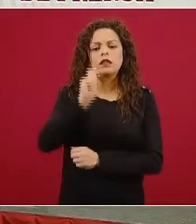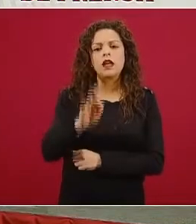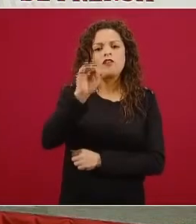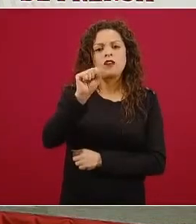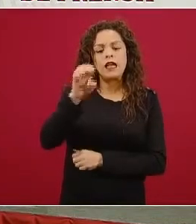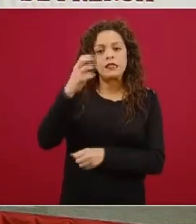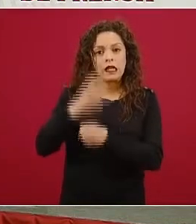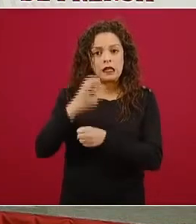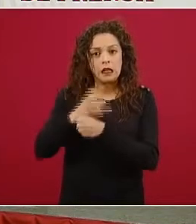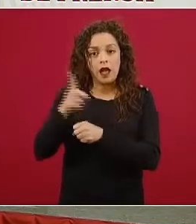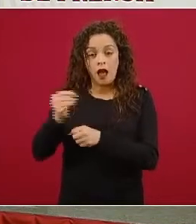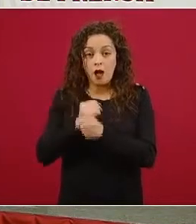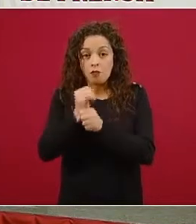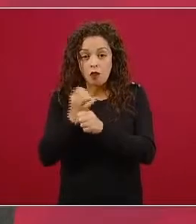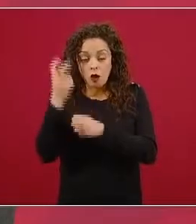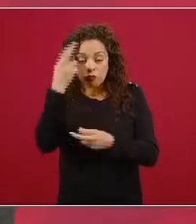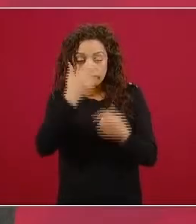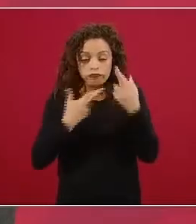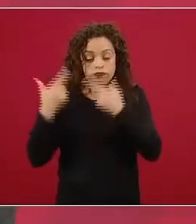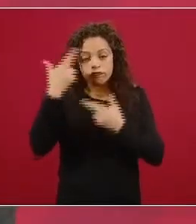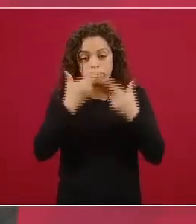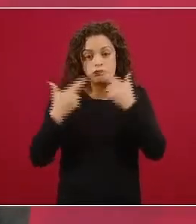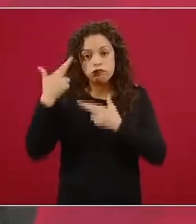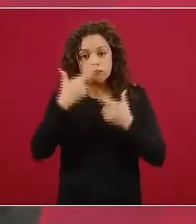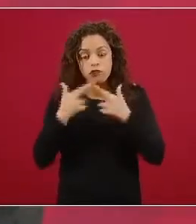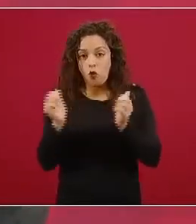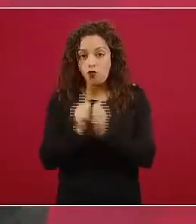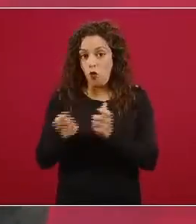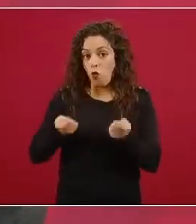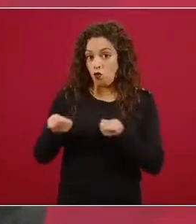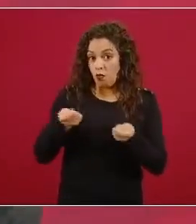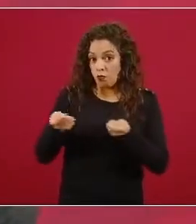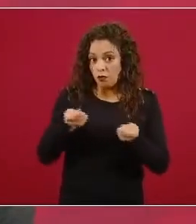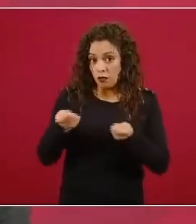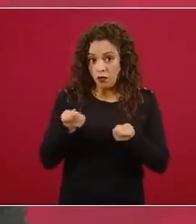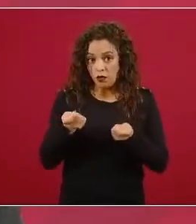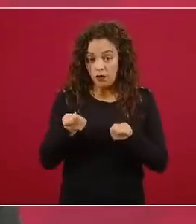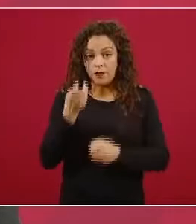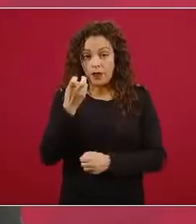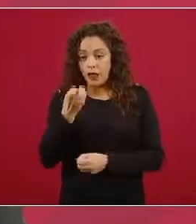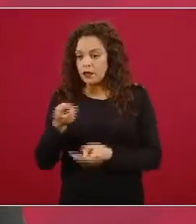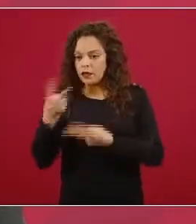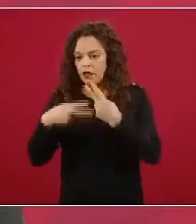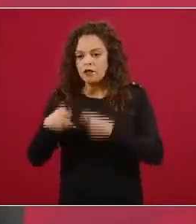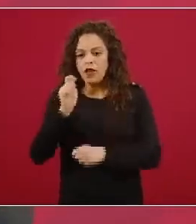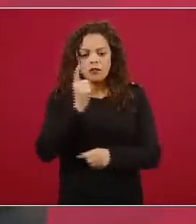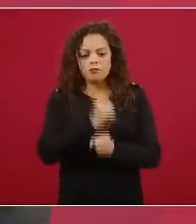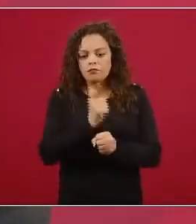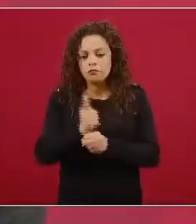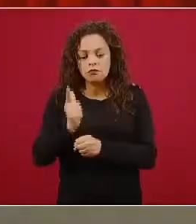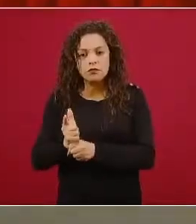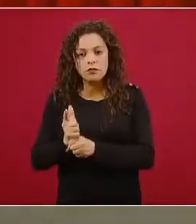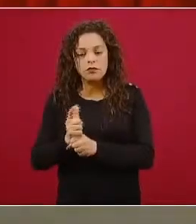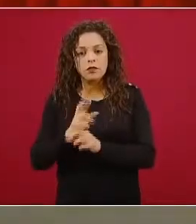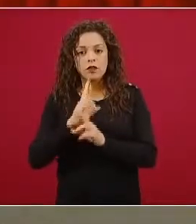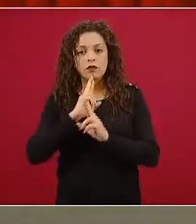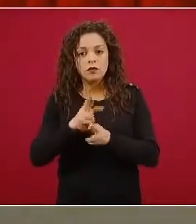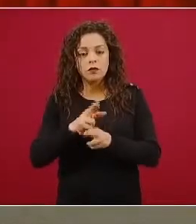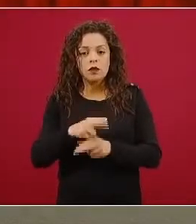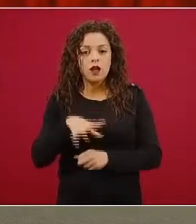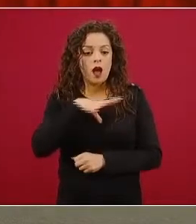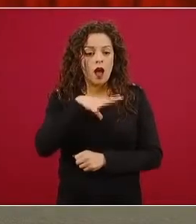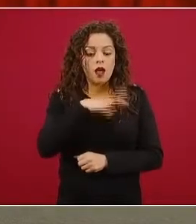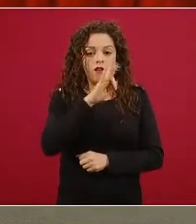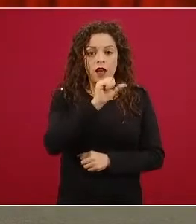de investigación clínica, los ensayos clínicos controlados, mediante los resultados de los ensayos fase 1 y 2,